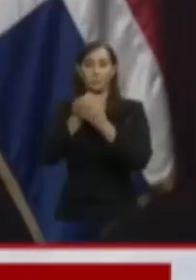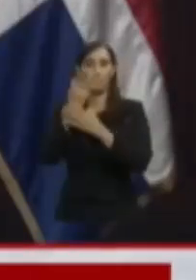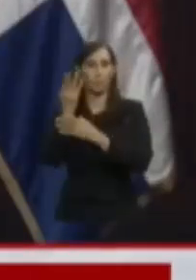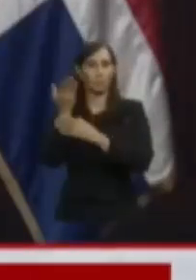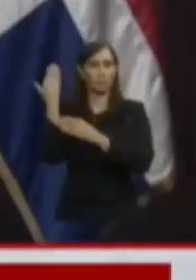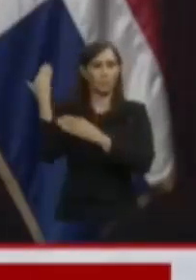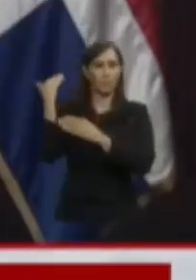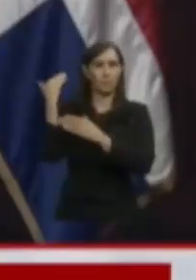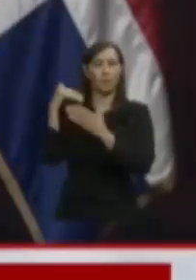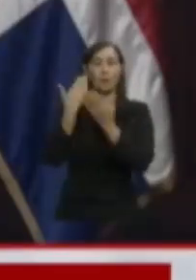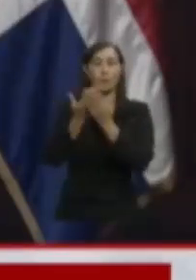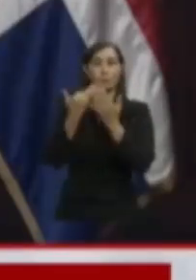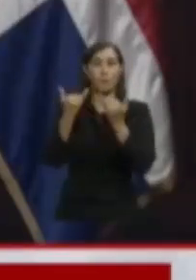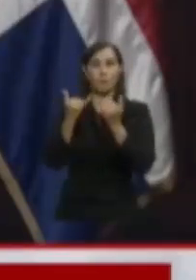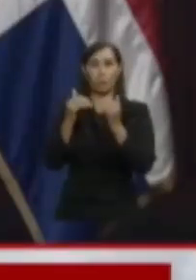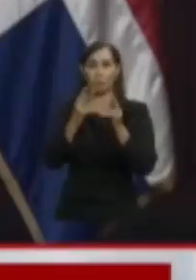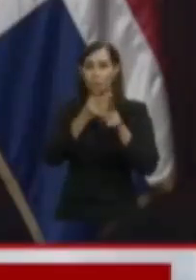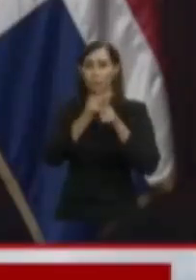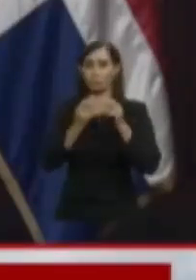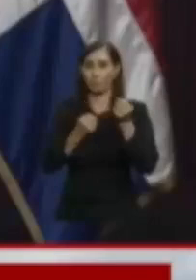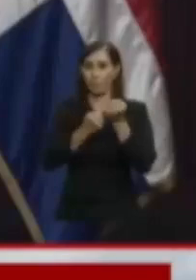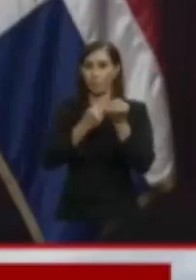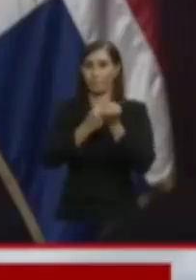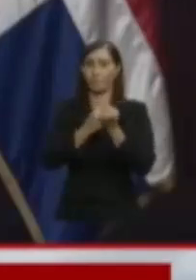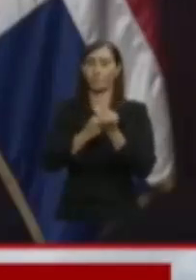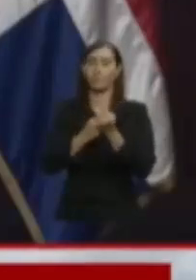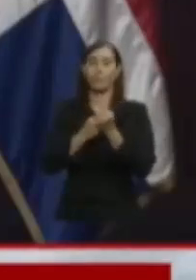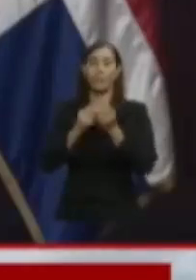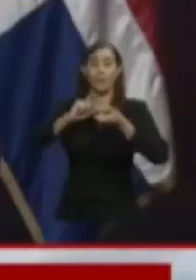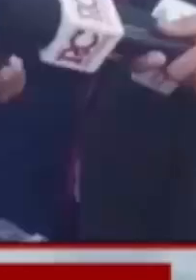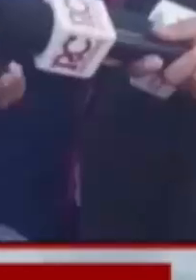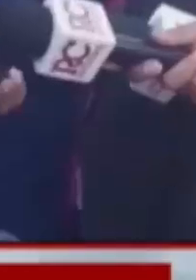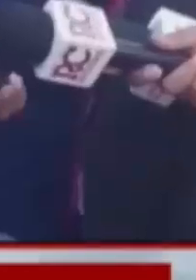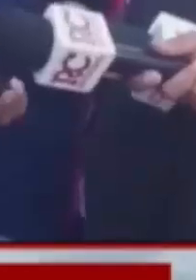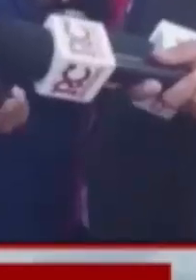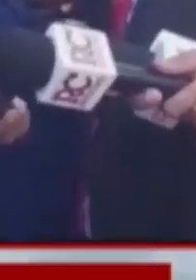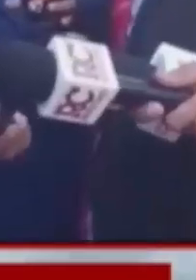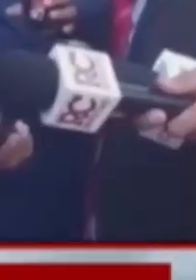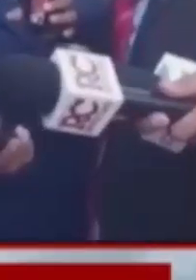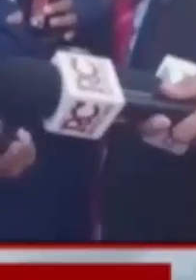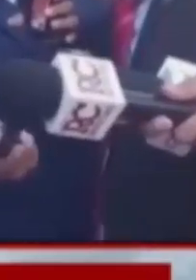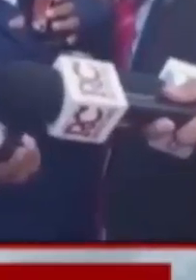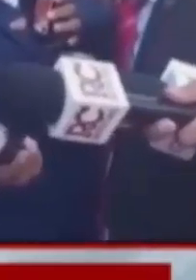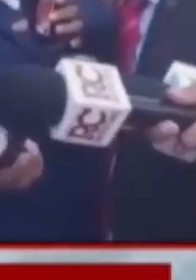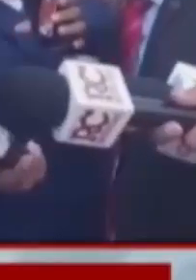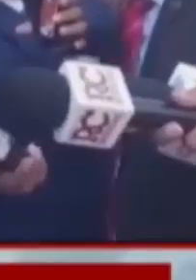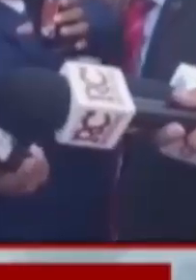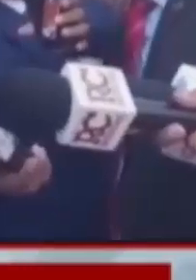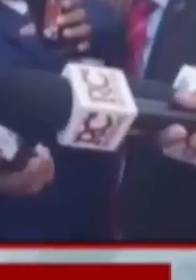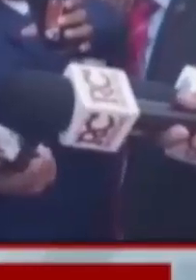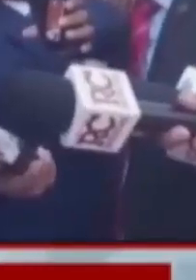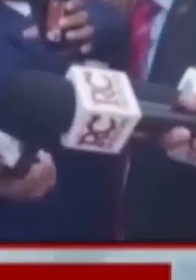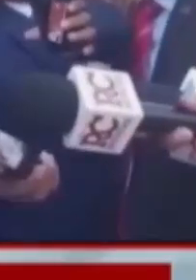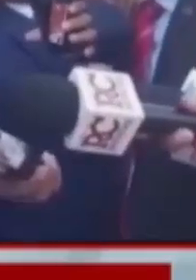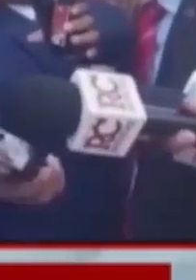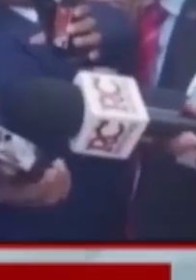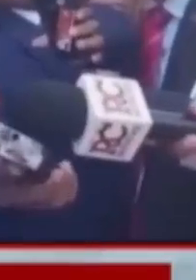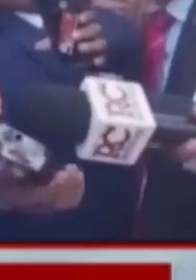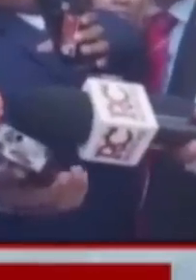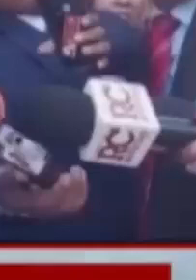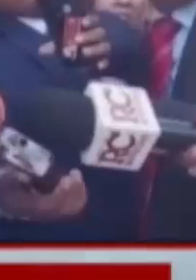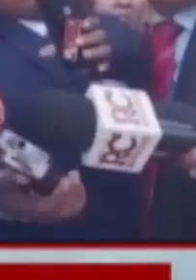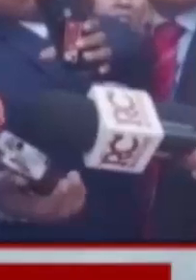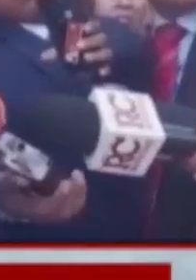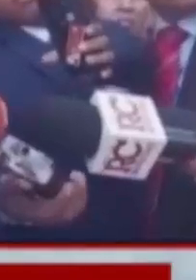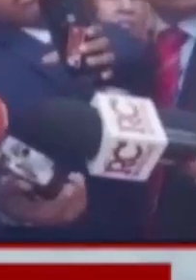para pedirle un asunto y yo sé que el presidente no lo haría él dijo que no la llamaría y no la ha llamado y no la